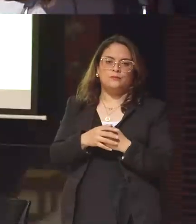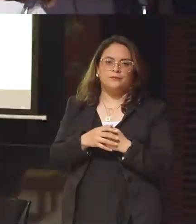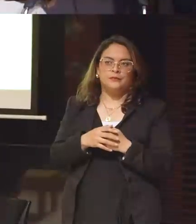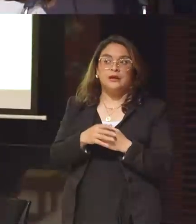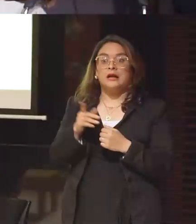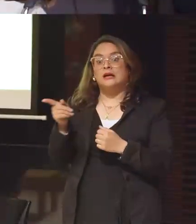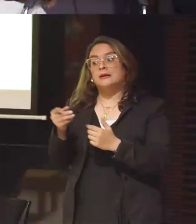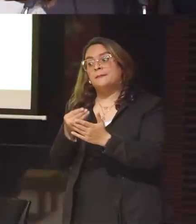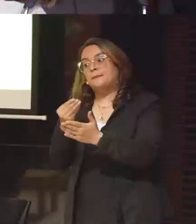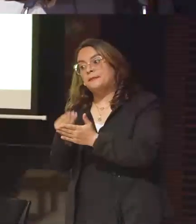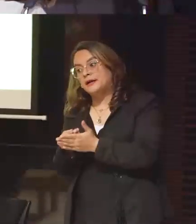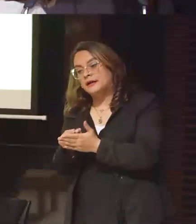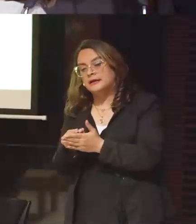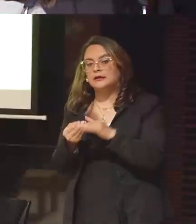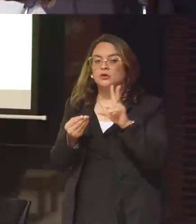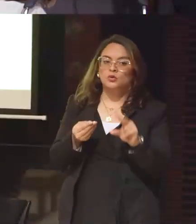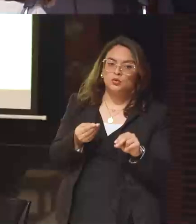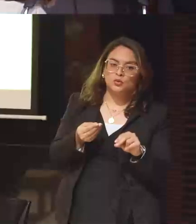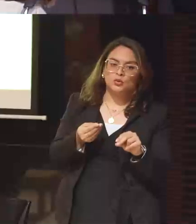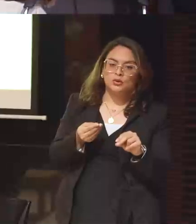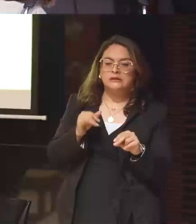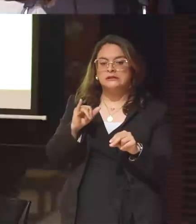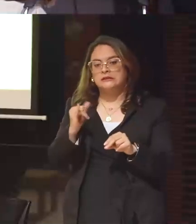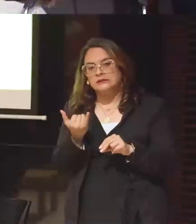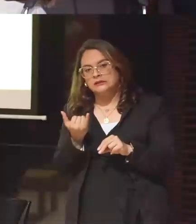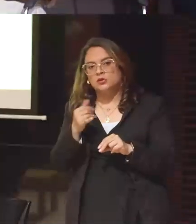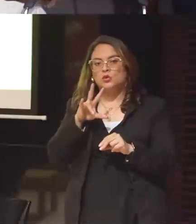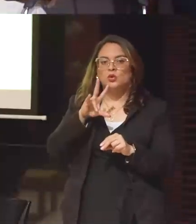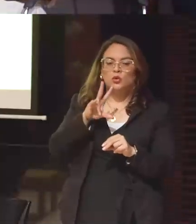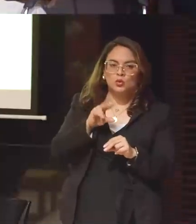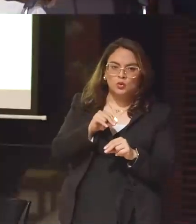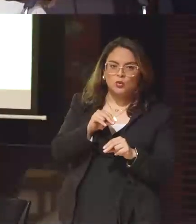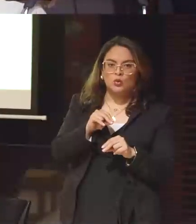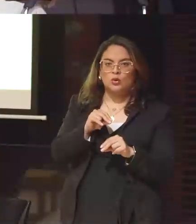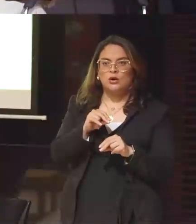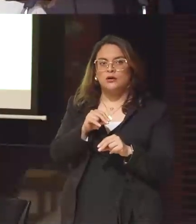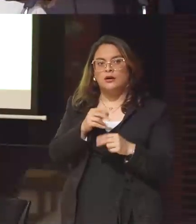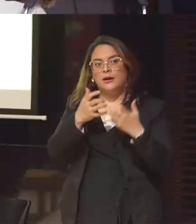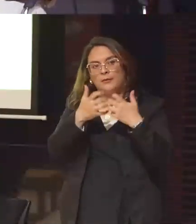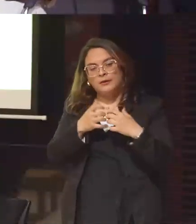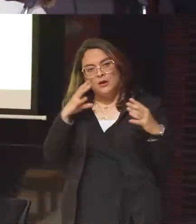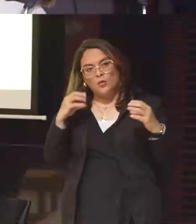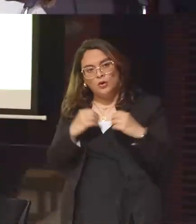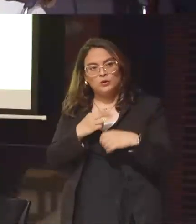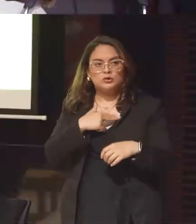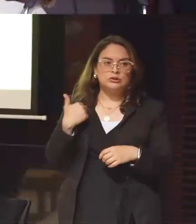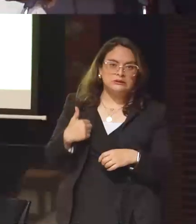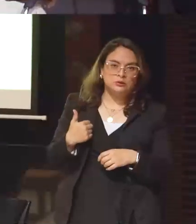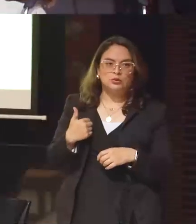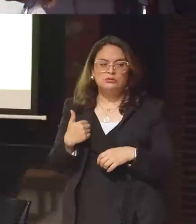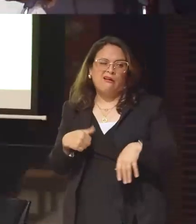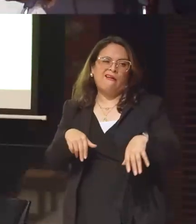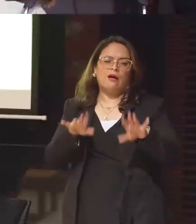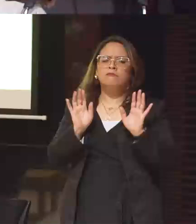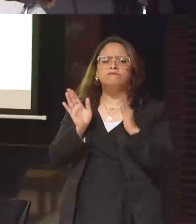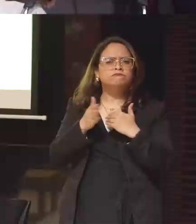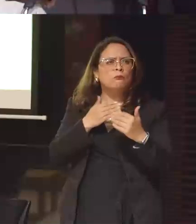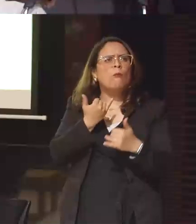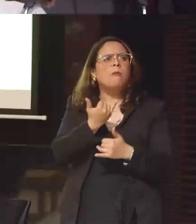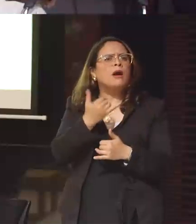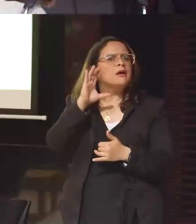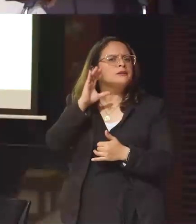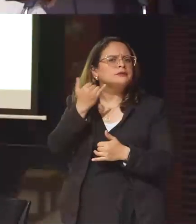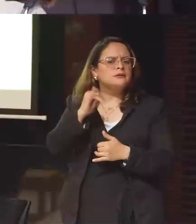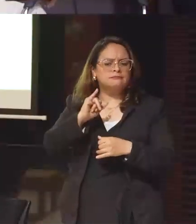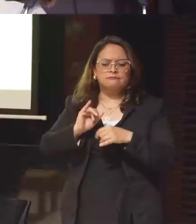paga, que si no lo paga, que si le gustaba chino o no chino, por arriba o por abajo, lo tenemos y es una realidad. Y es algo que